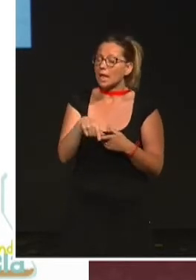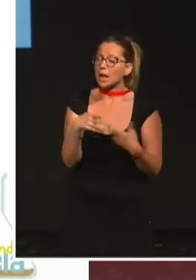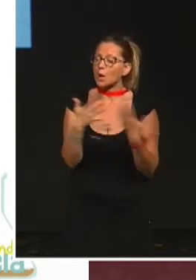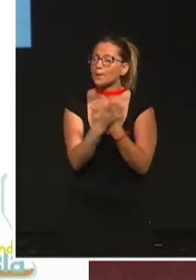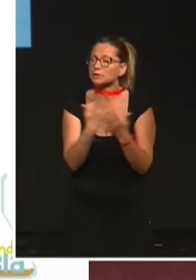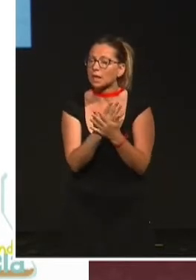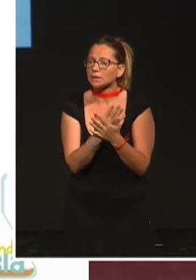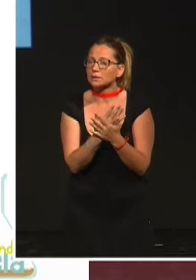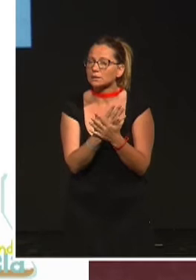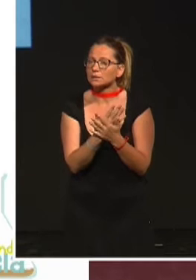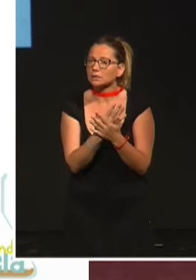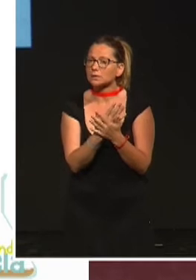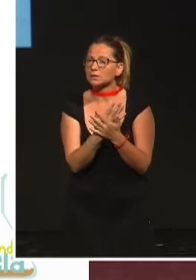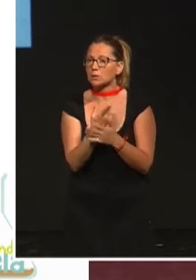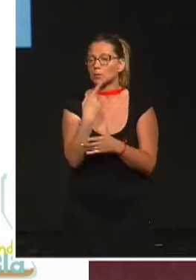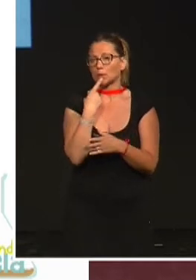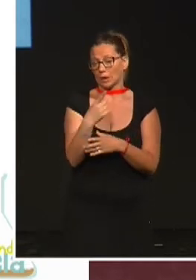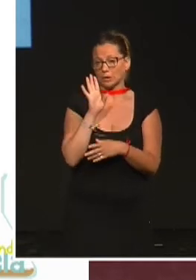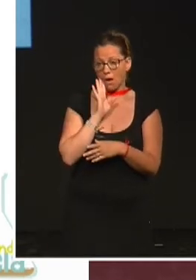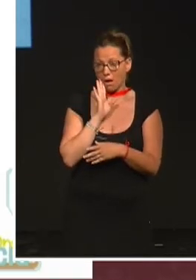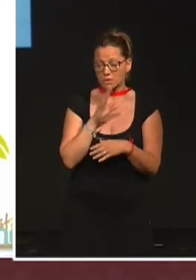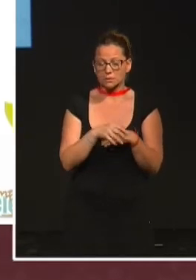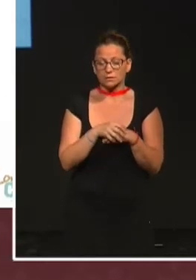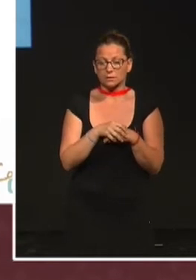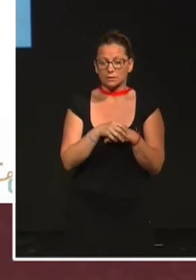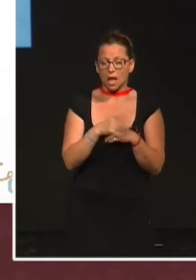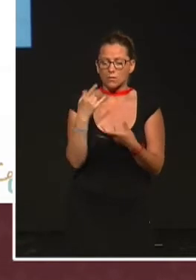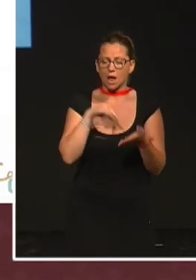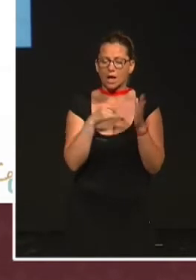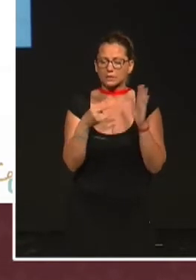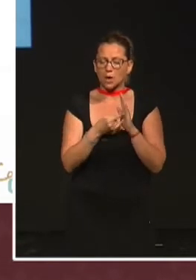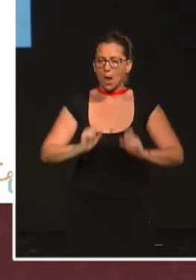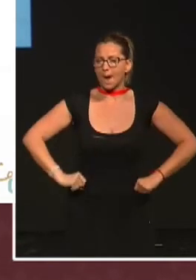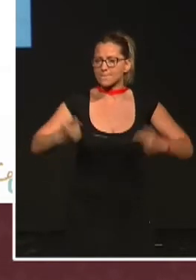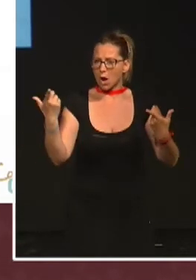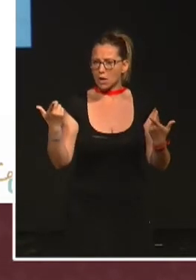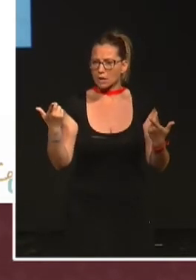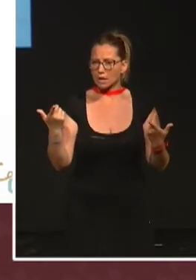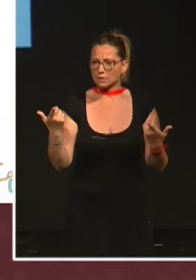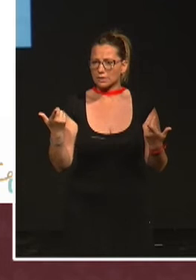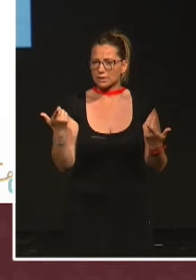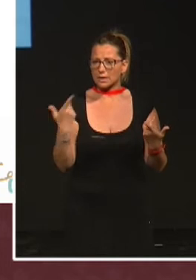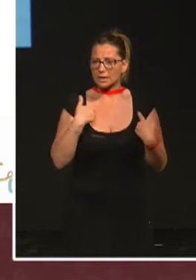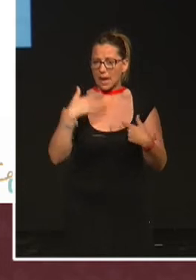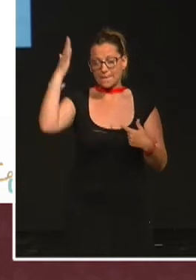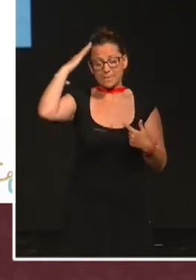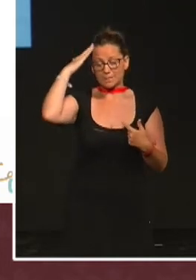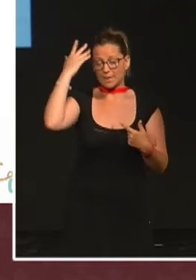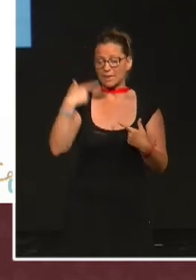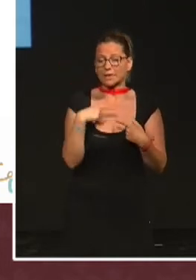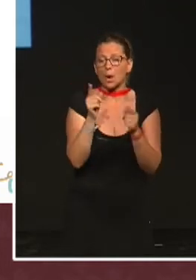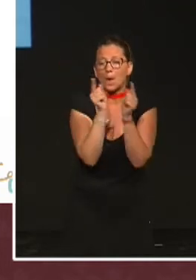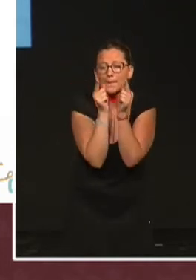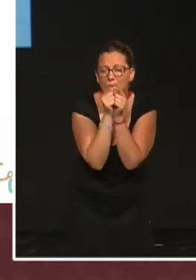compostaje es, como he dicho, una tecnología biológica donde fundamentalmente los microorganismos son los que tienen, no